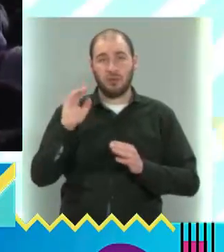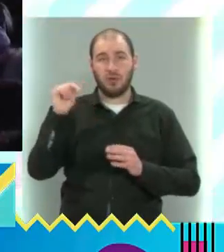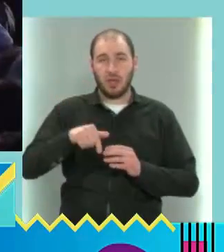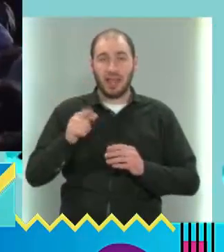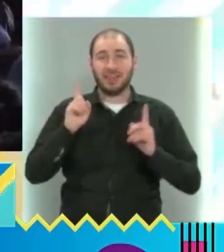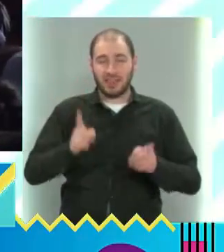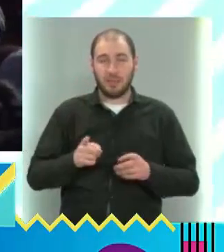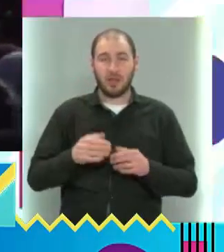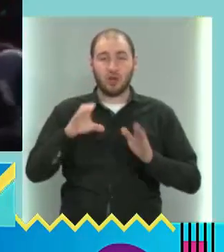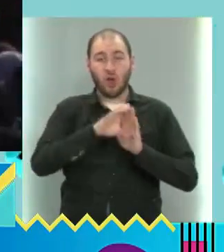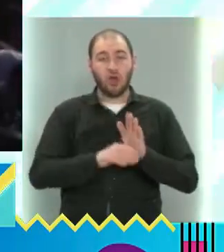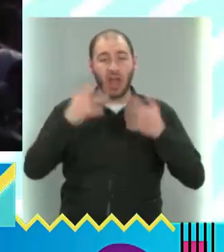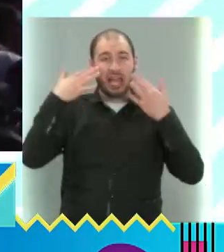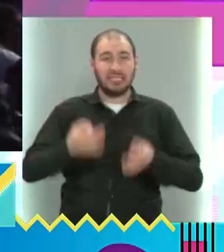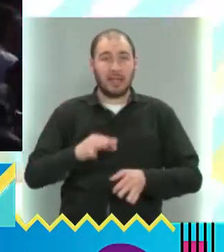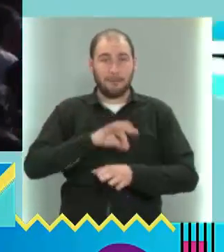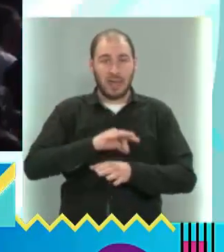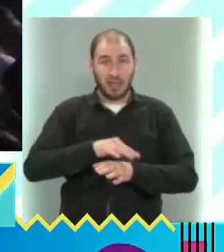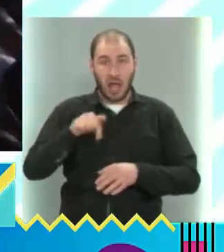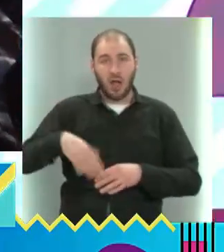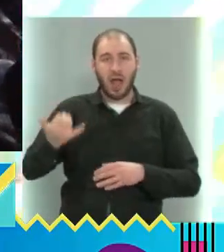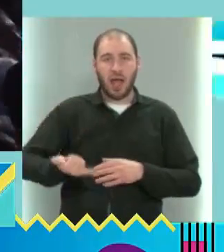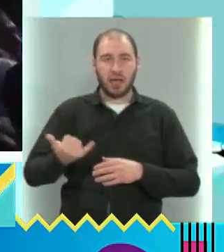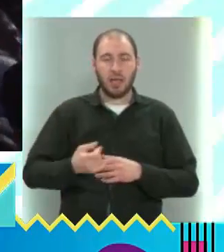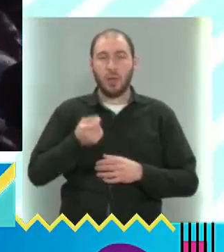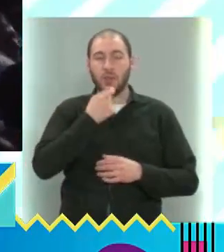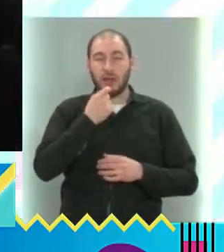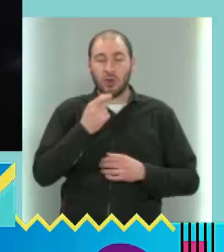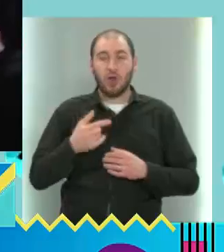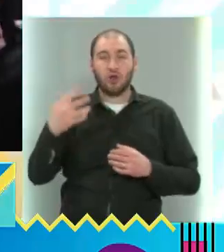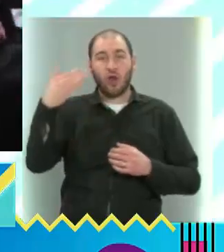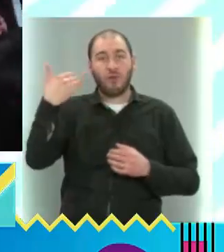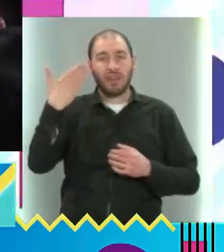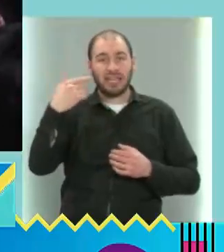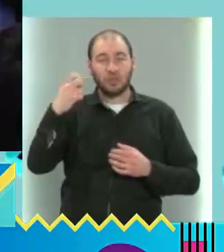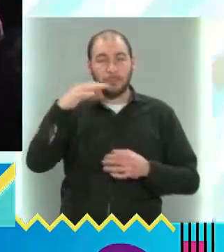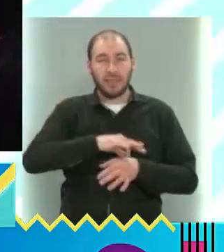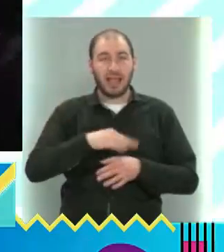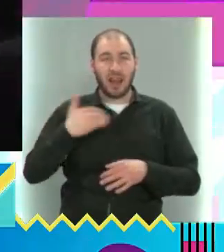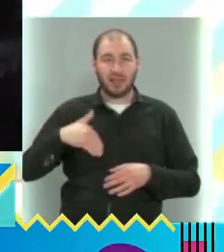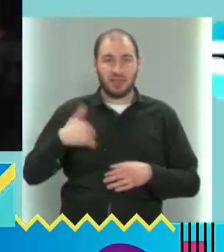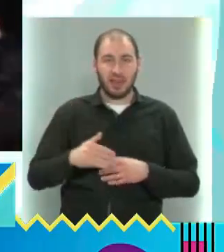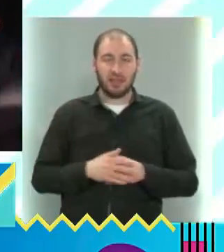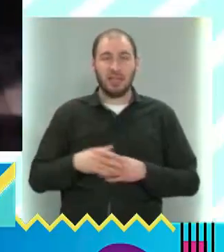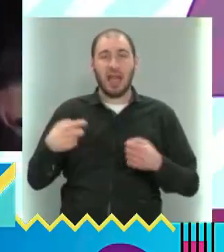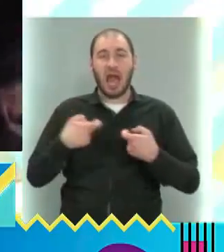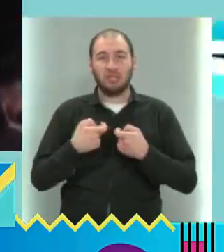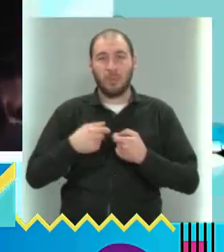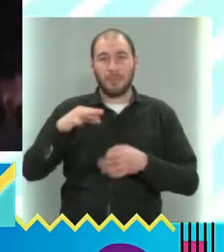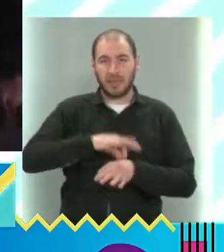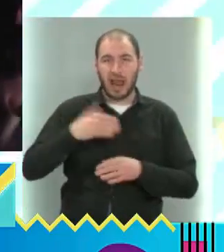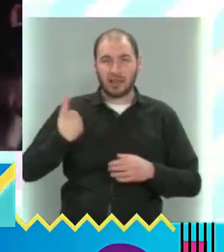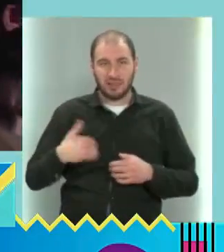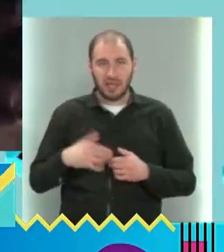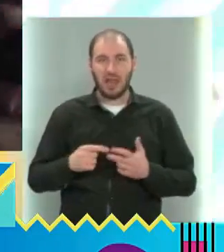por nuestros códigos de ética médica que existen, por ejemplo, la Confederación Médica de la República Argentina, de la Asociación Médica